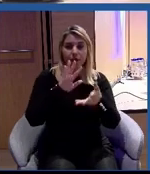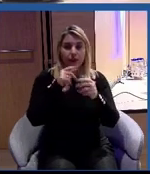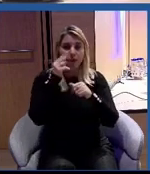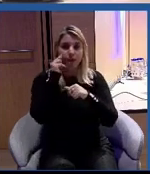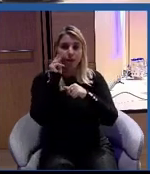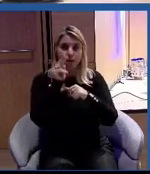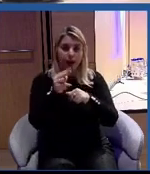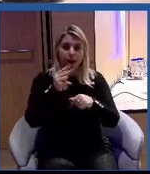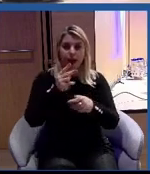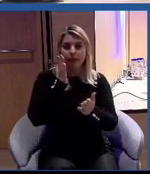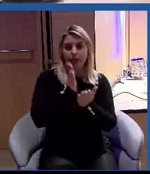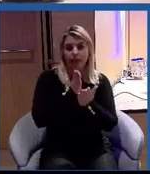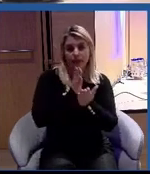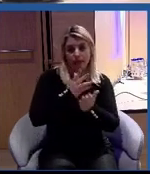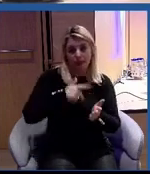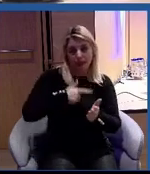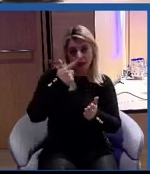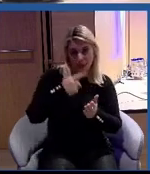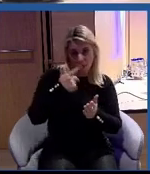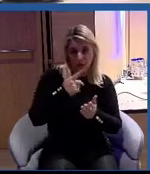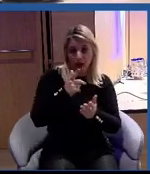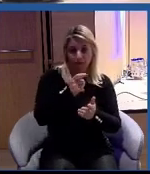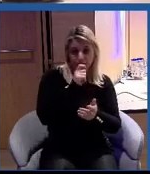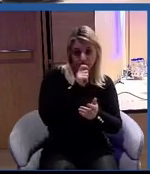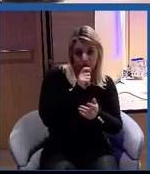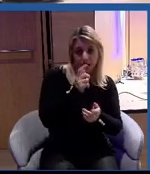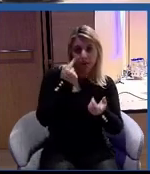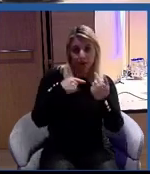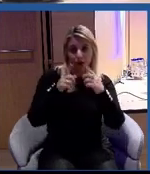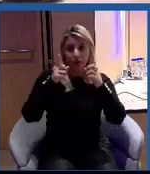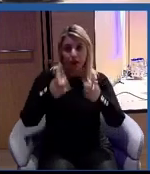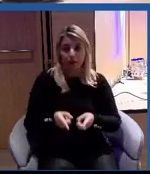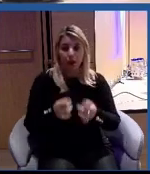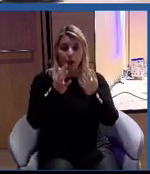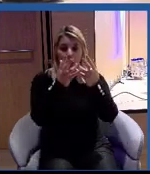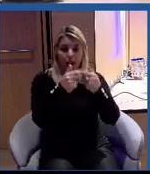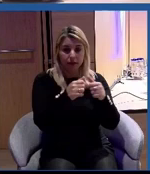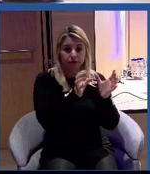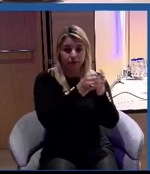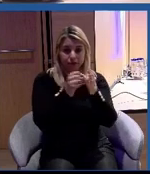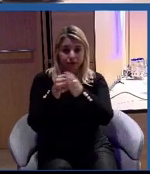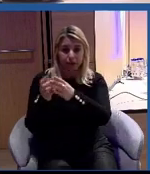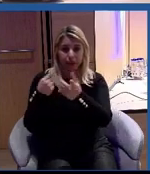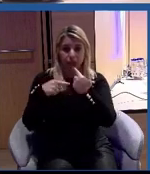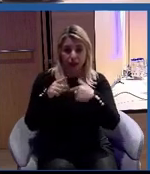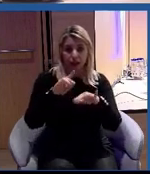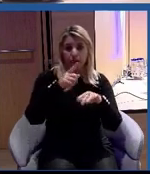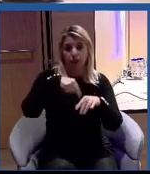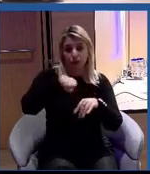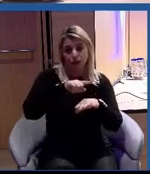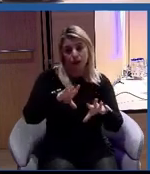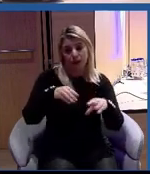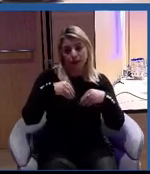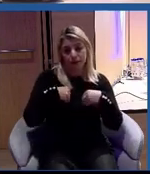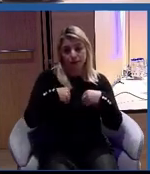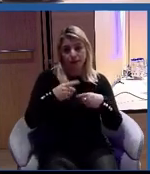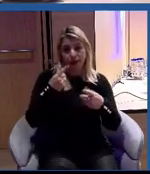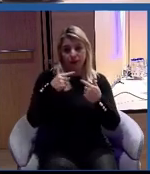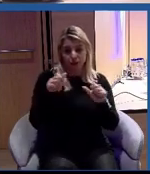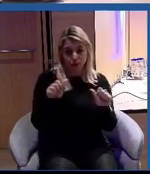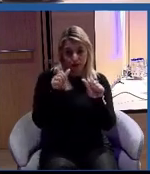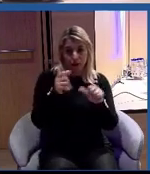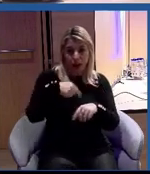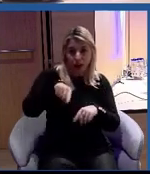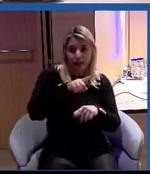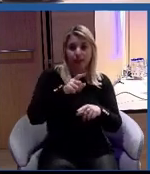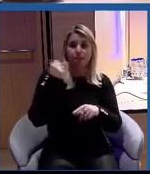eh en las coberturas pero también en Cómo de las organizaciones damos por sentado que lo que nosotros hacemos Es importante